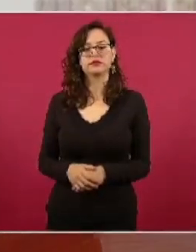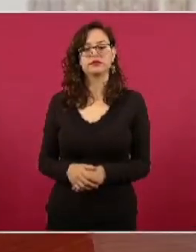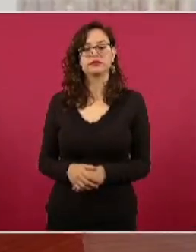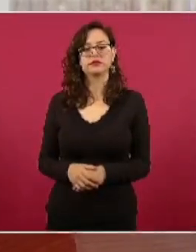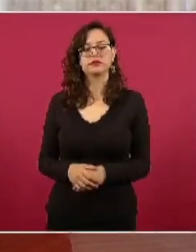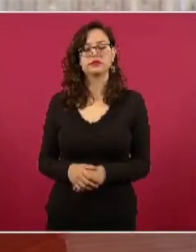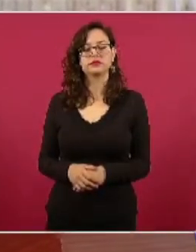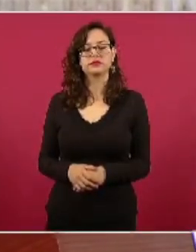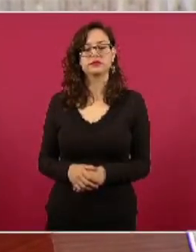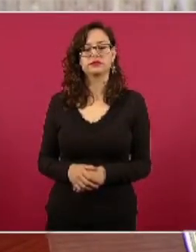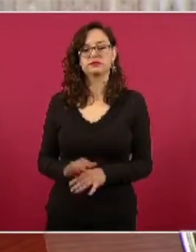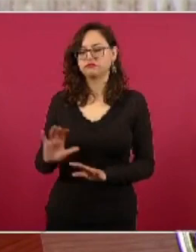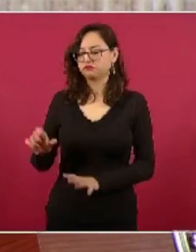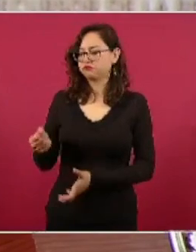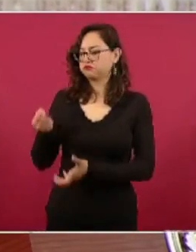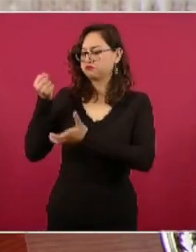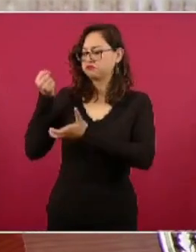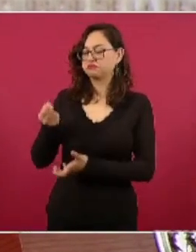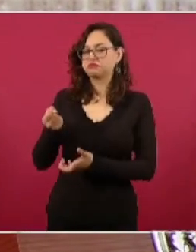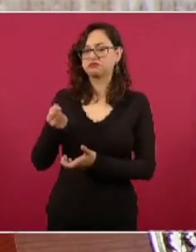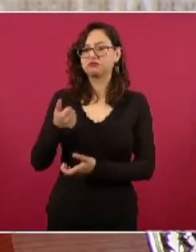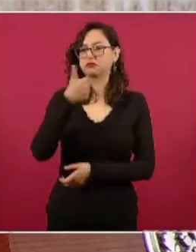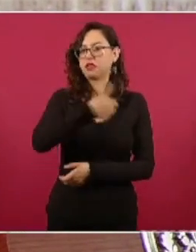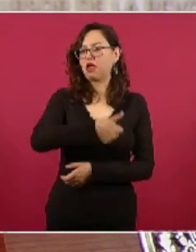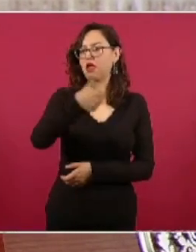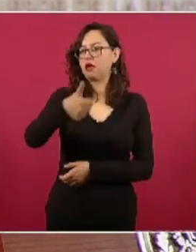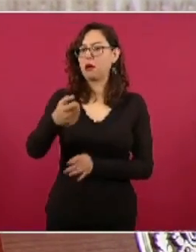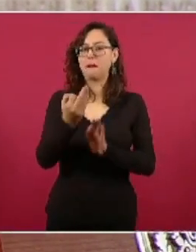entrégalos de manera directa,